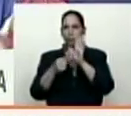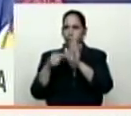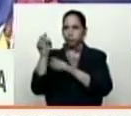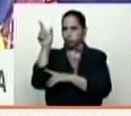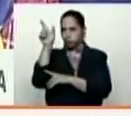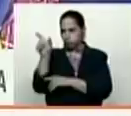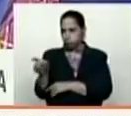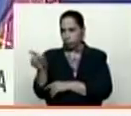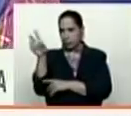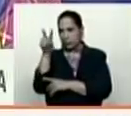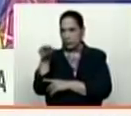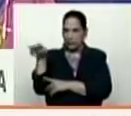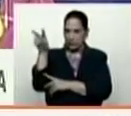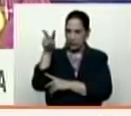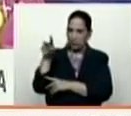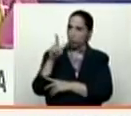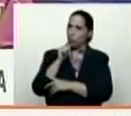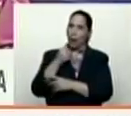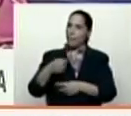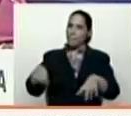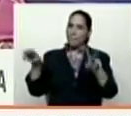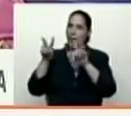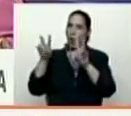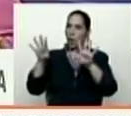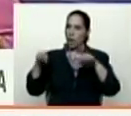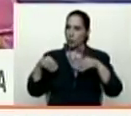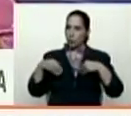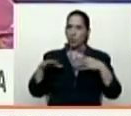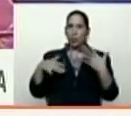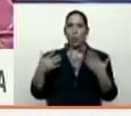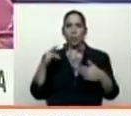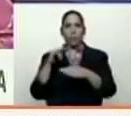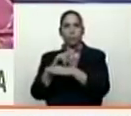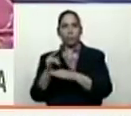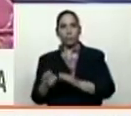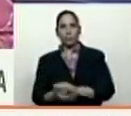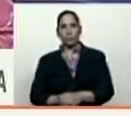característica de un traidor. No tiene el valor de asumir cuando traiciona.